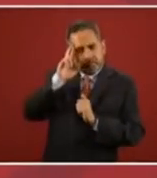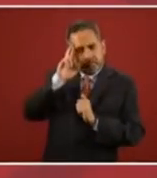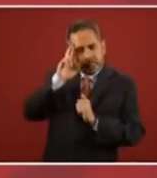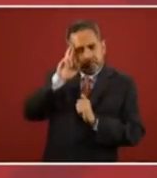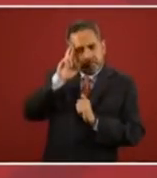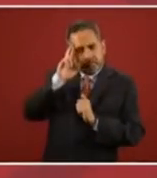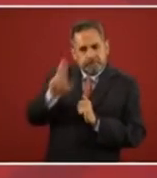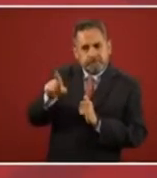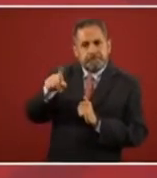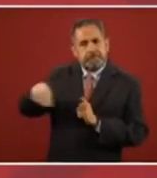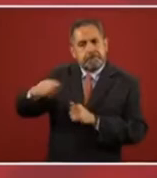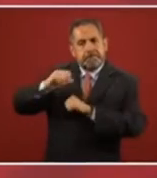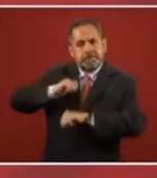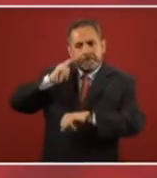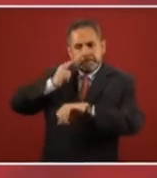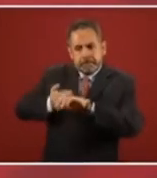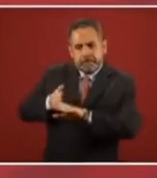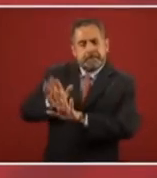respecto